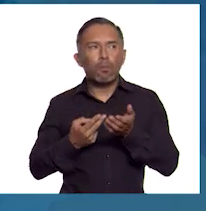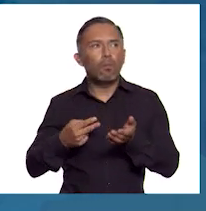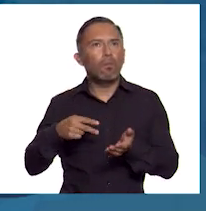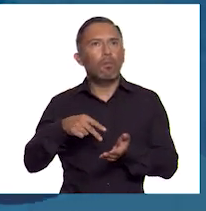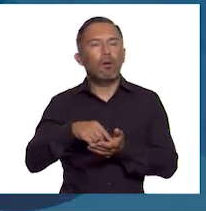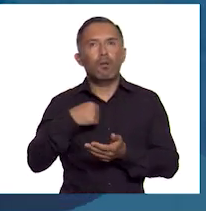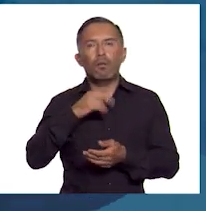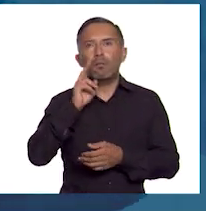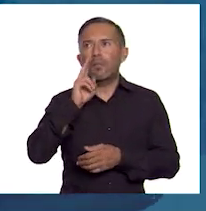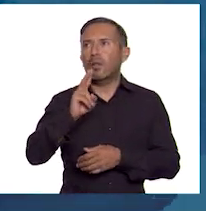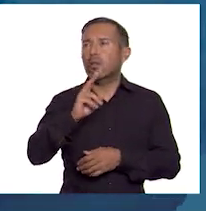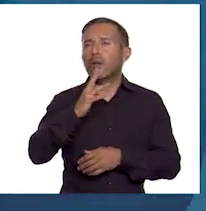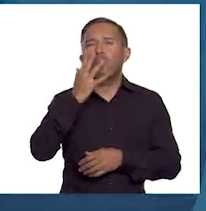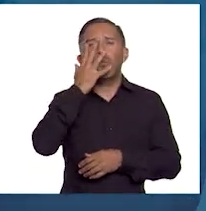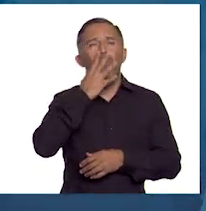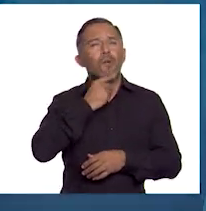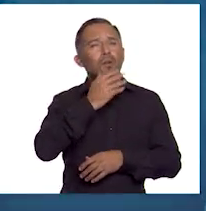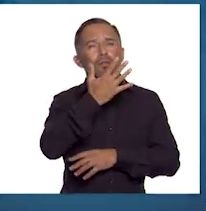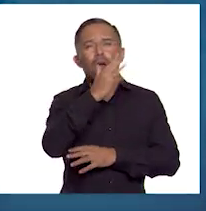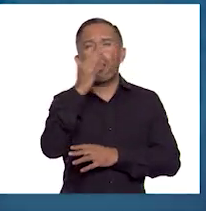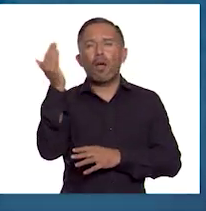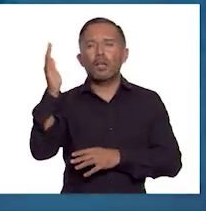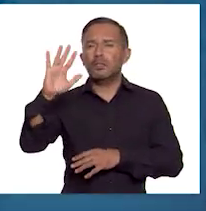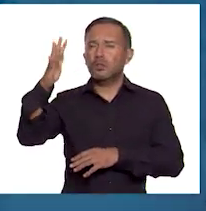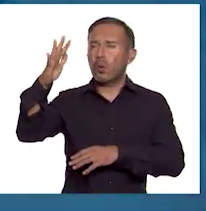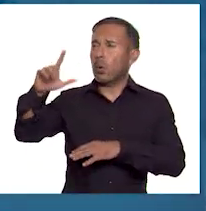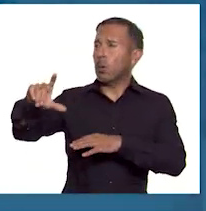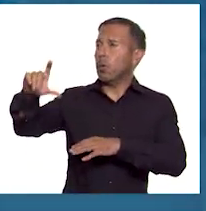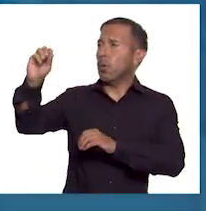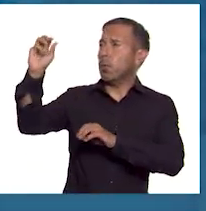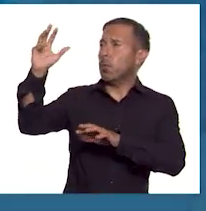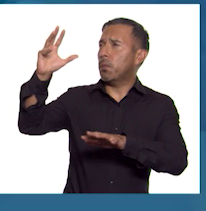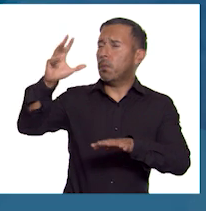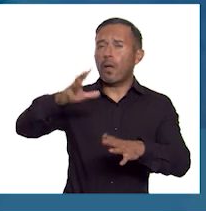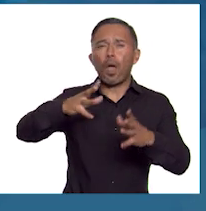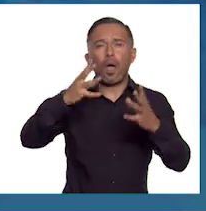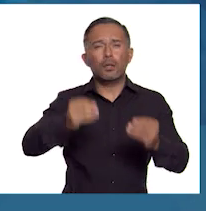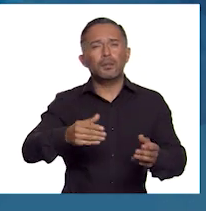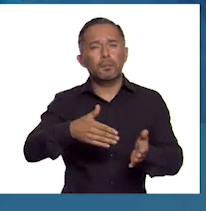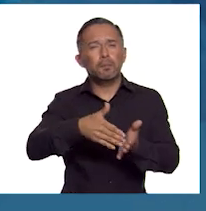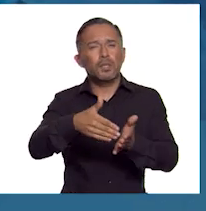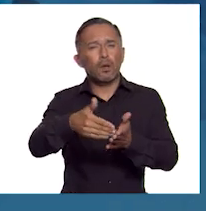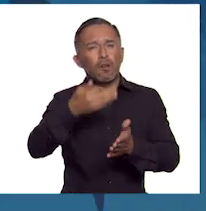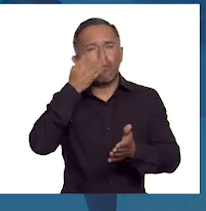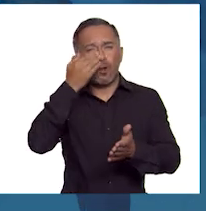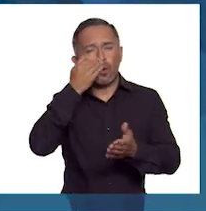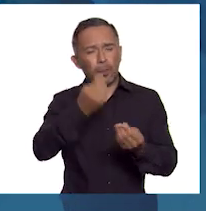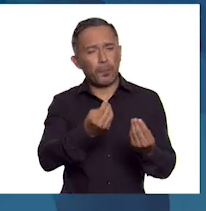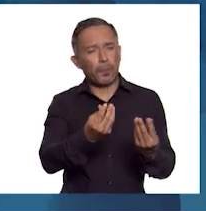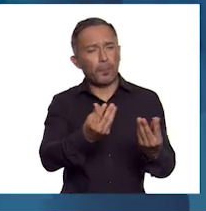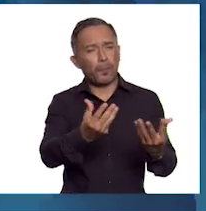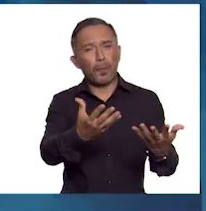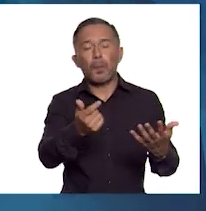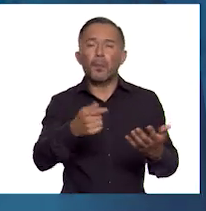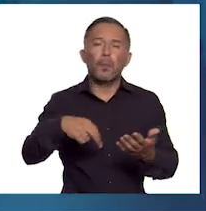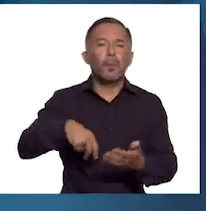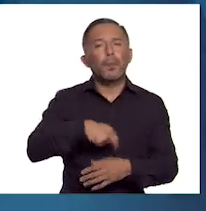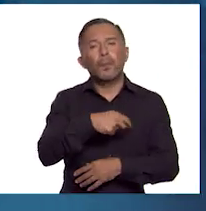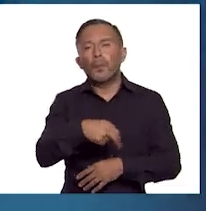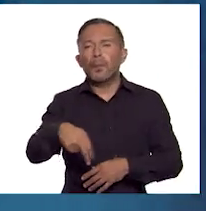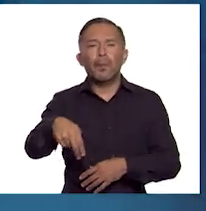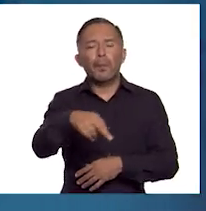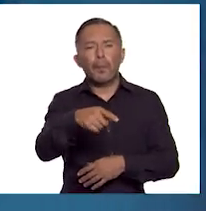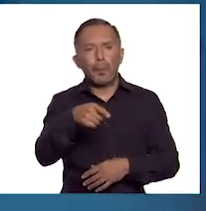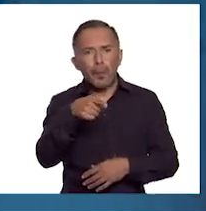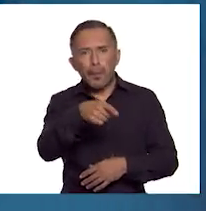hermosa pradera en la que relucía el sol y estaba llena de miles de flores. Fue andando por la pradera y luego hasta un horno que